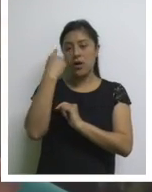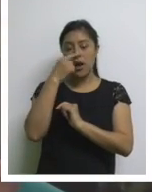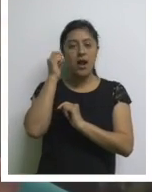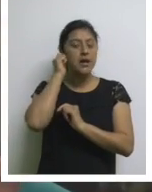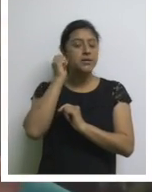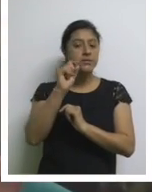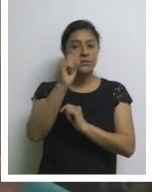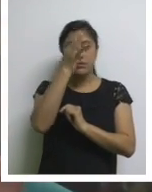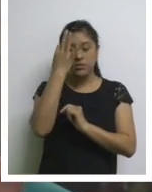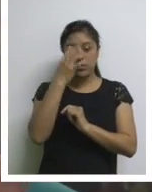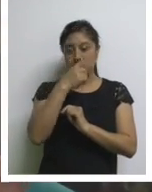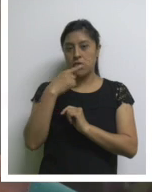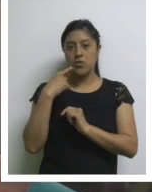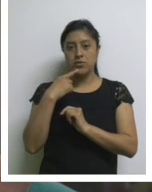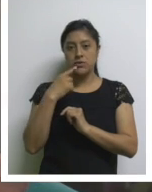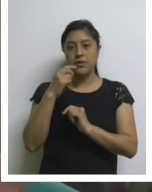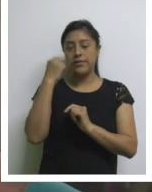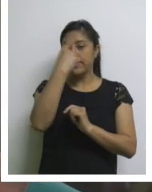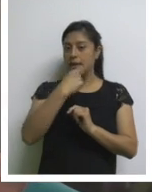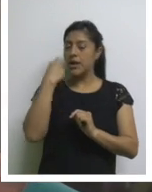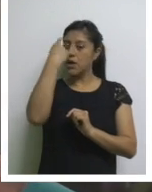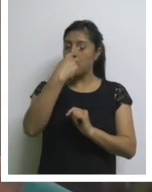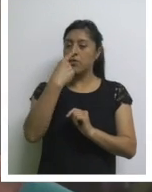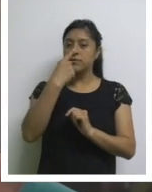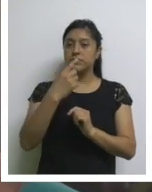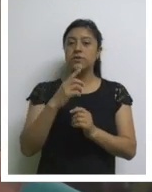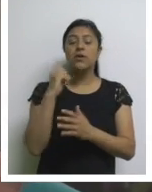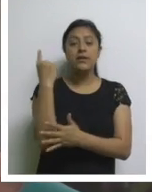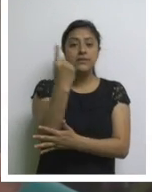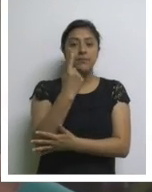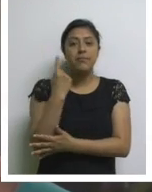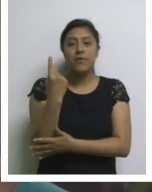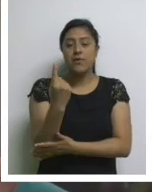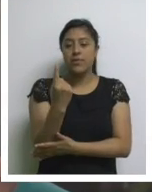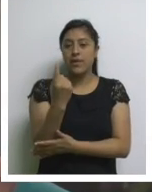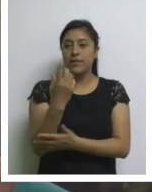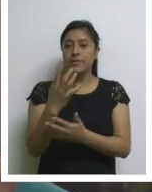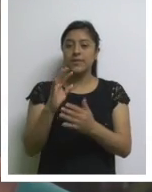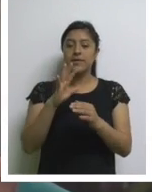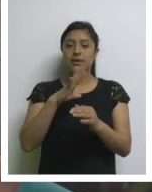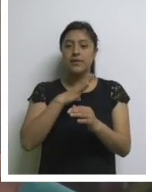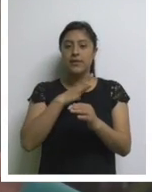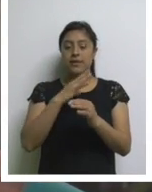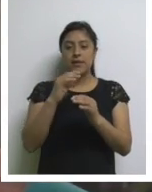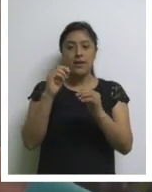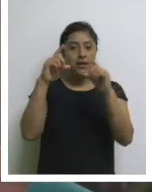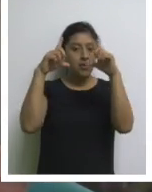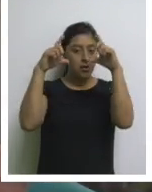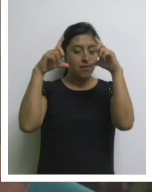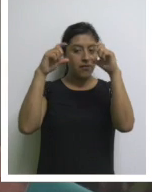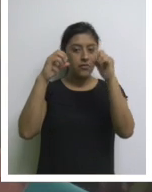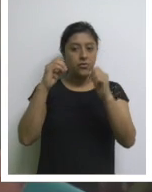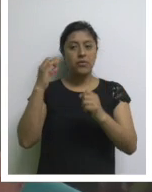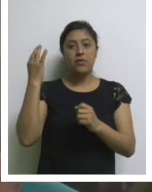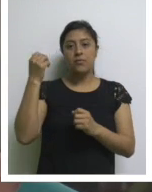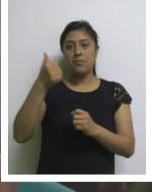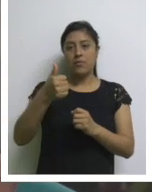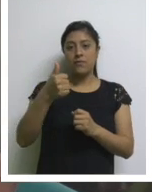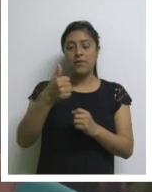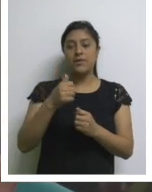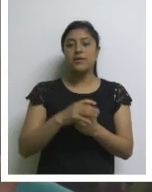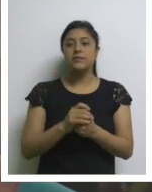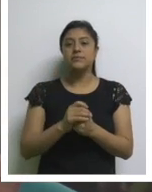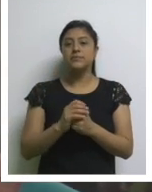tipo de cuestiones características que no tienes. Entonces puede generar algún tipo de inconveniente si por ejemplo viene alguna entidad o